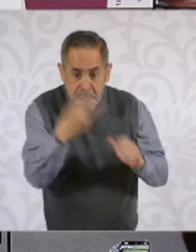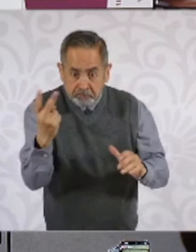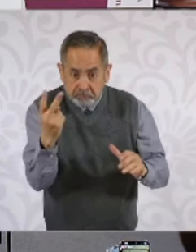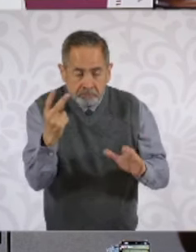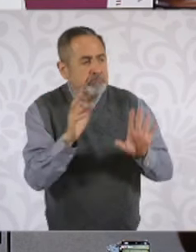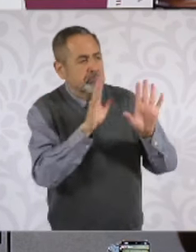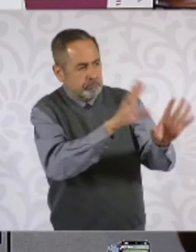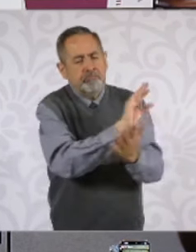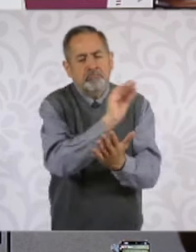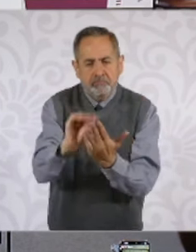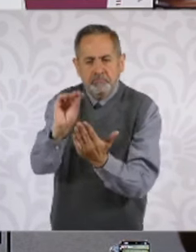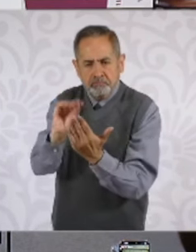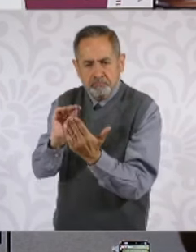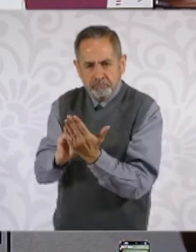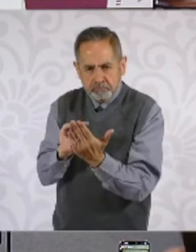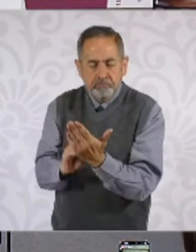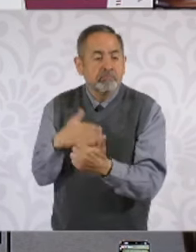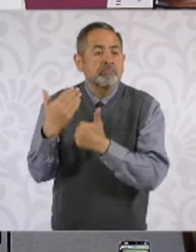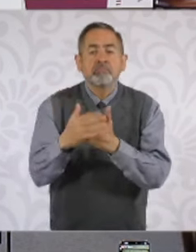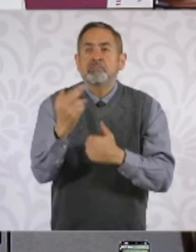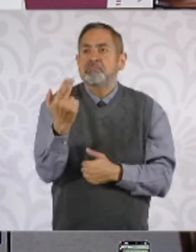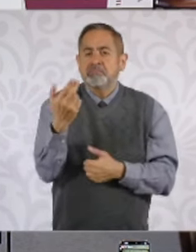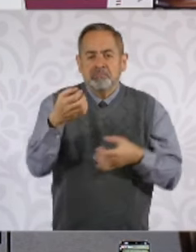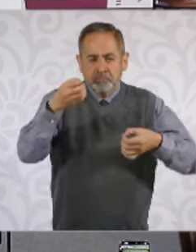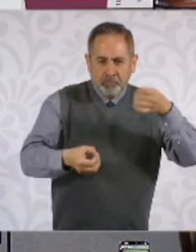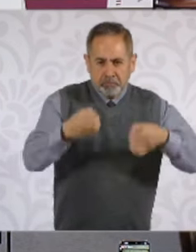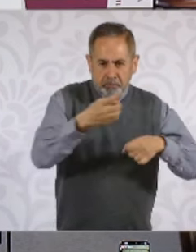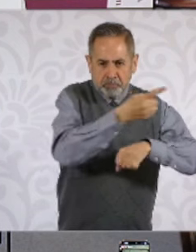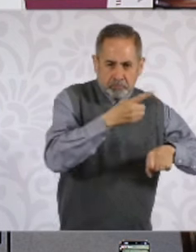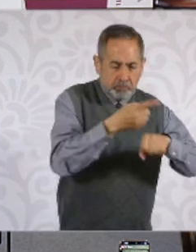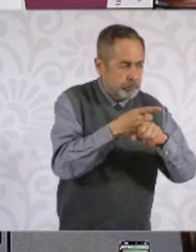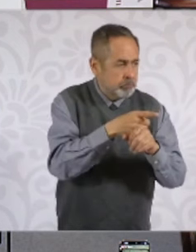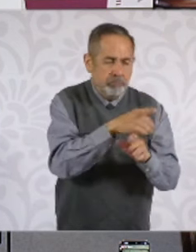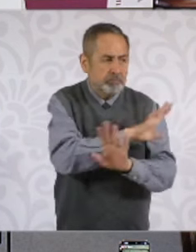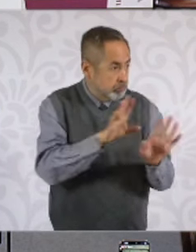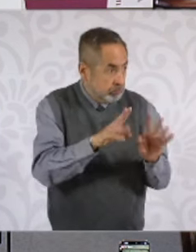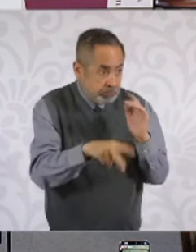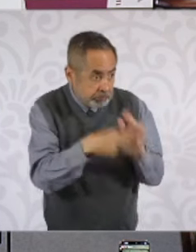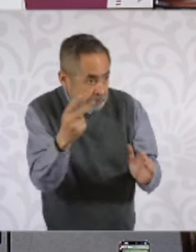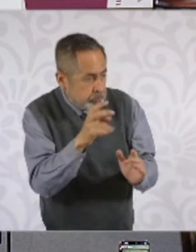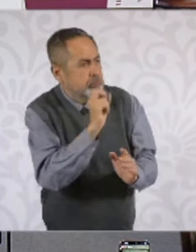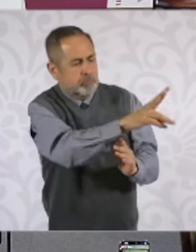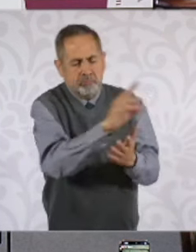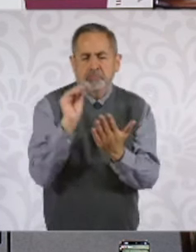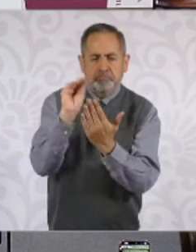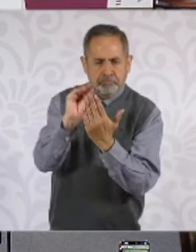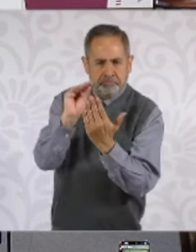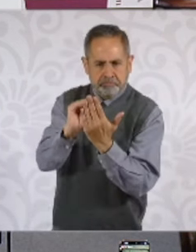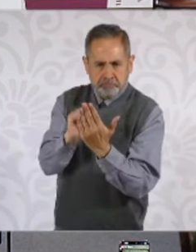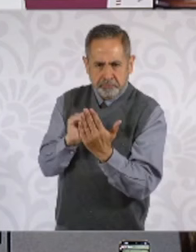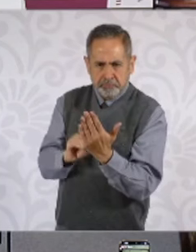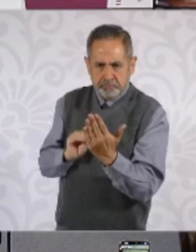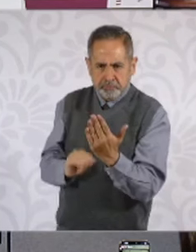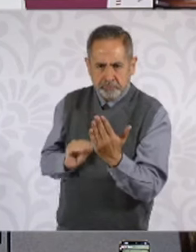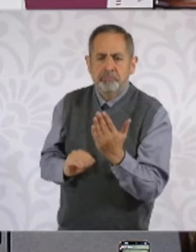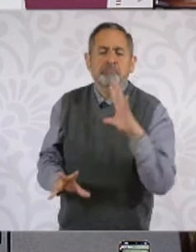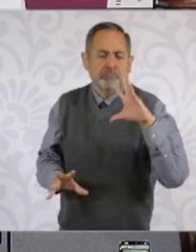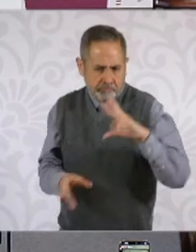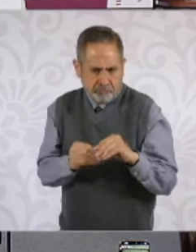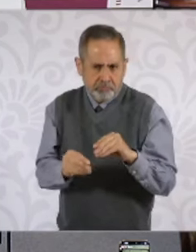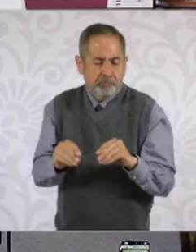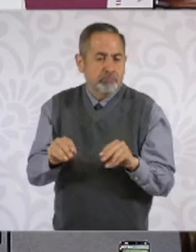25 jueces de distrito que fueron integrados de manera directa. Hay que aclarar que en